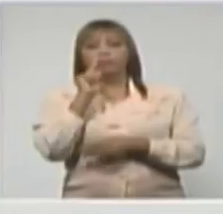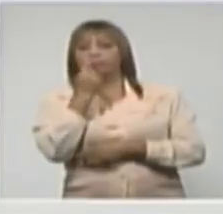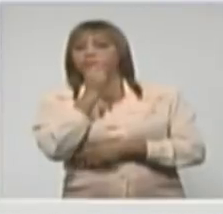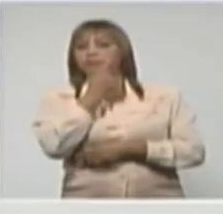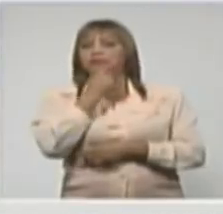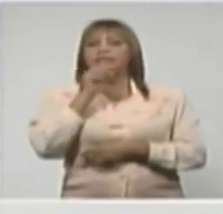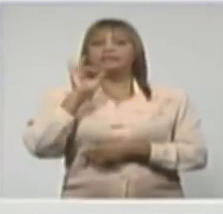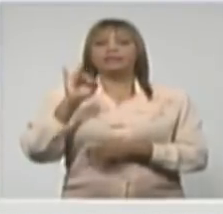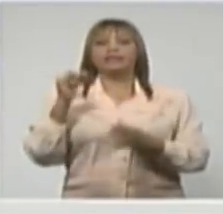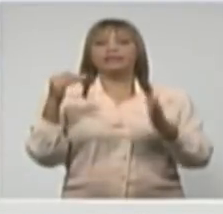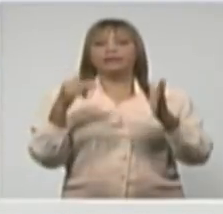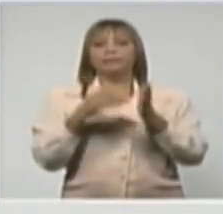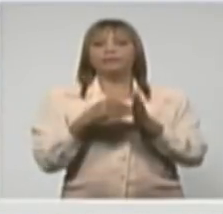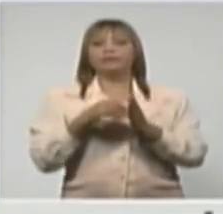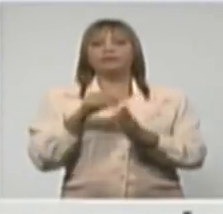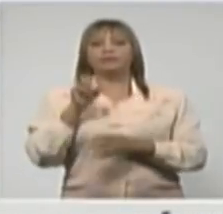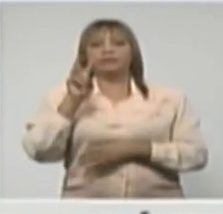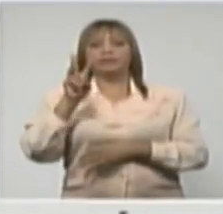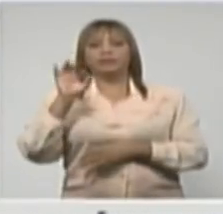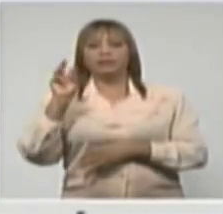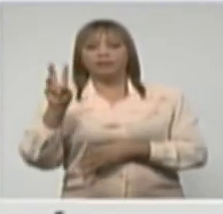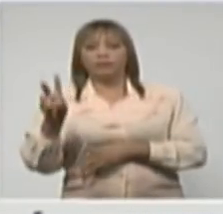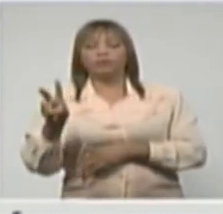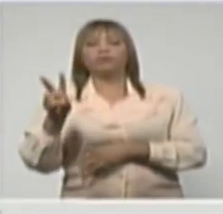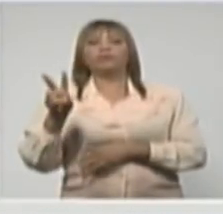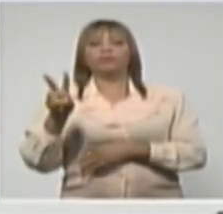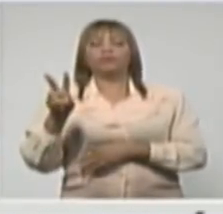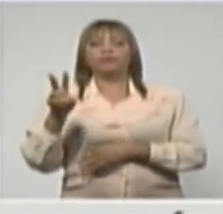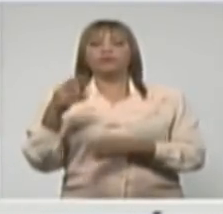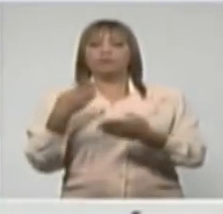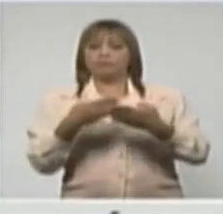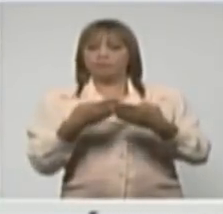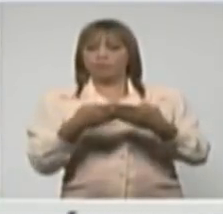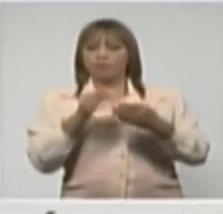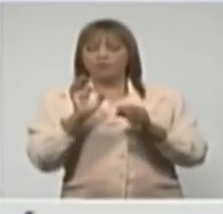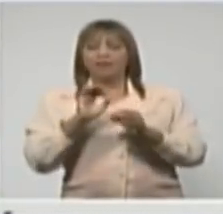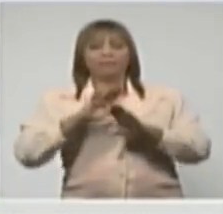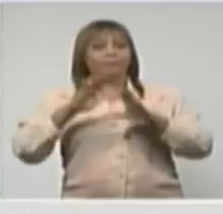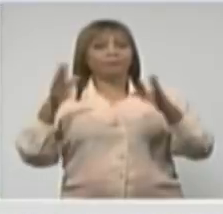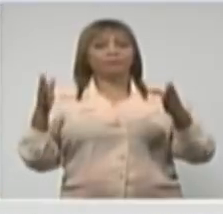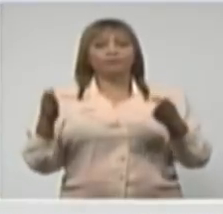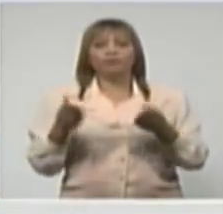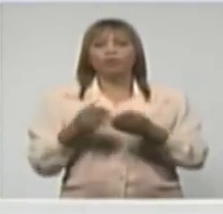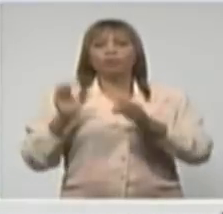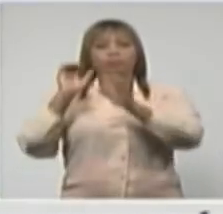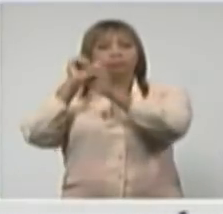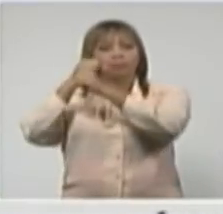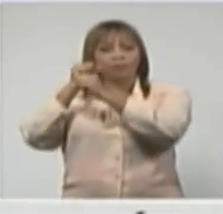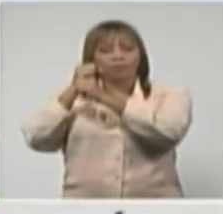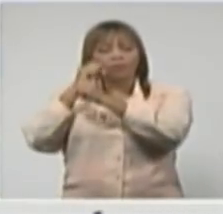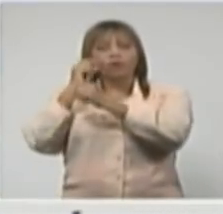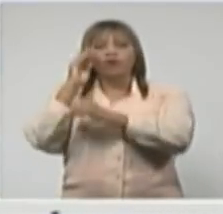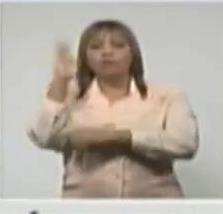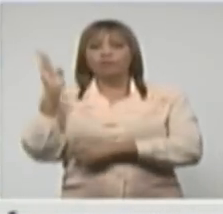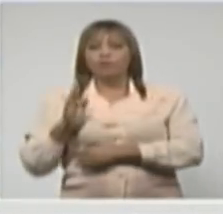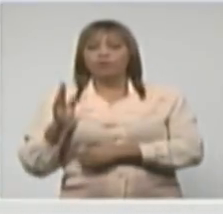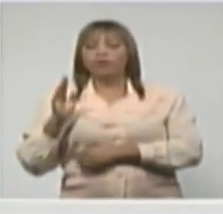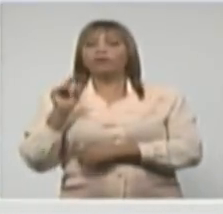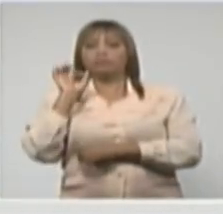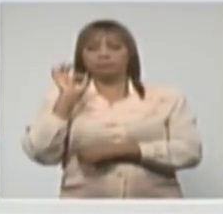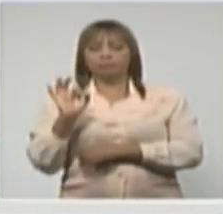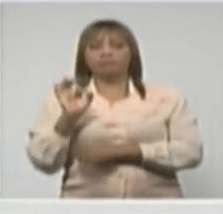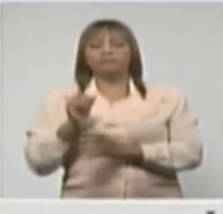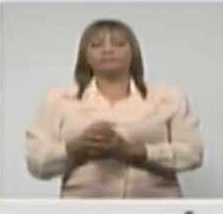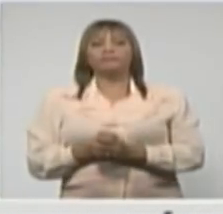7.132 muestras para el diagnóstico de esta enfermedad en todos los laboratorios de biología molecular que